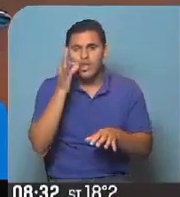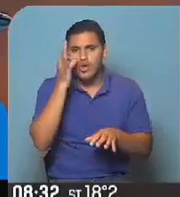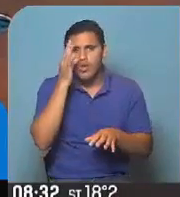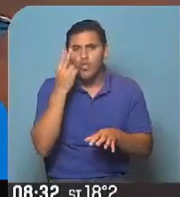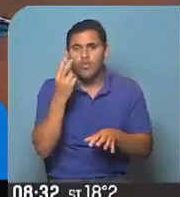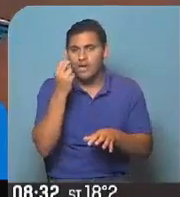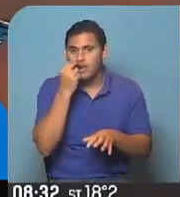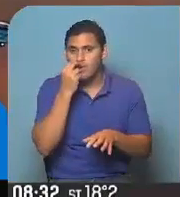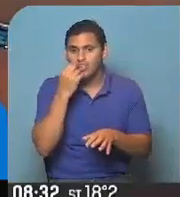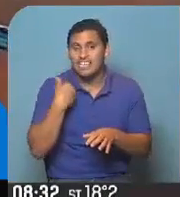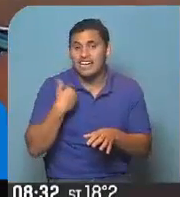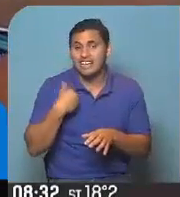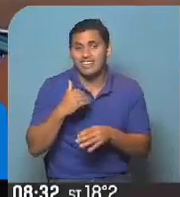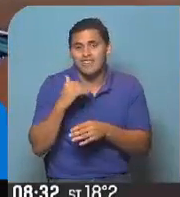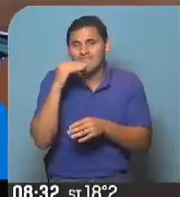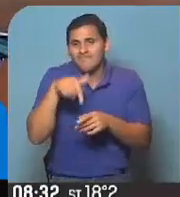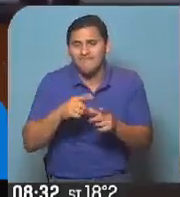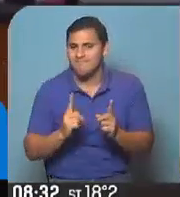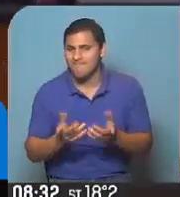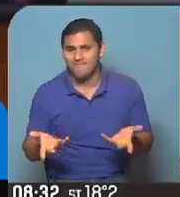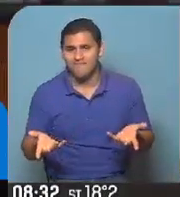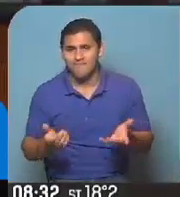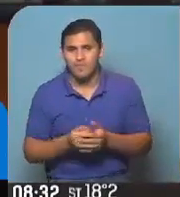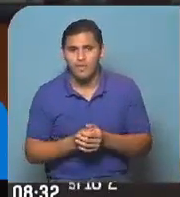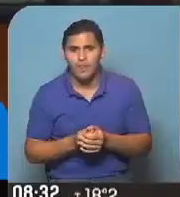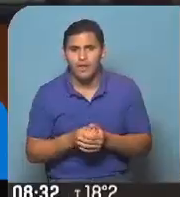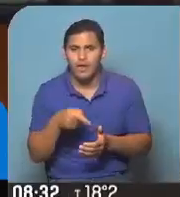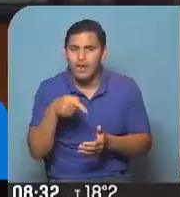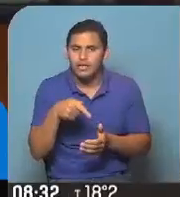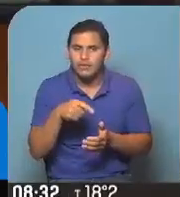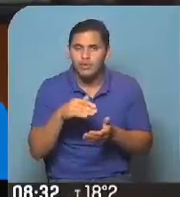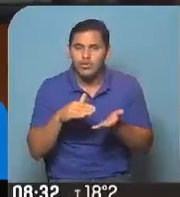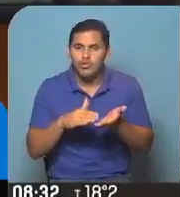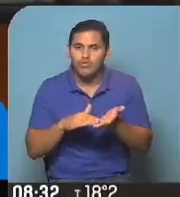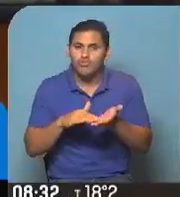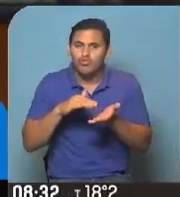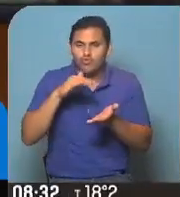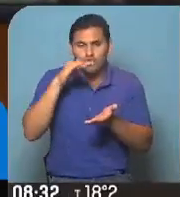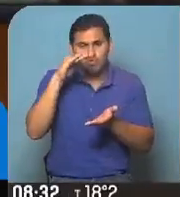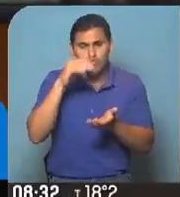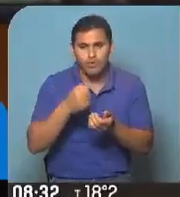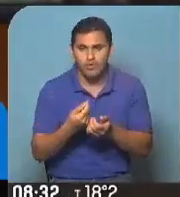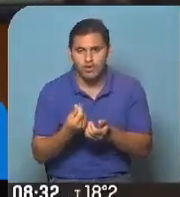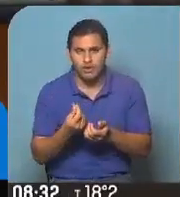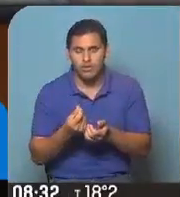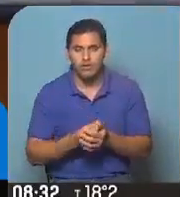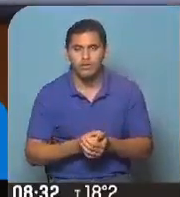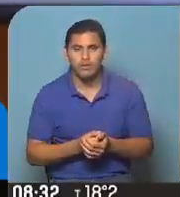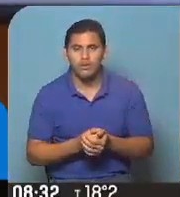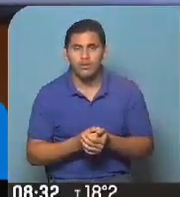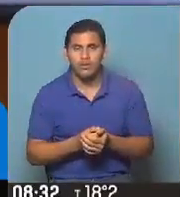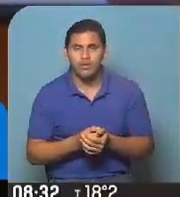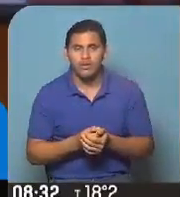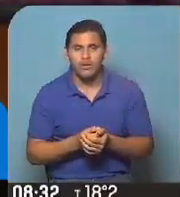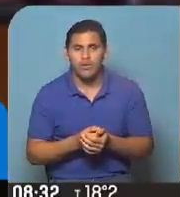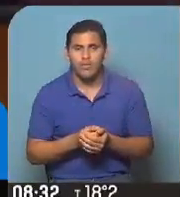argentina no crece al 2018 en ese periodo se multiplicó por seis la cantidad de dinero en la economía por eso justamente es lo que estamos